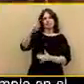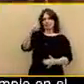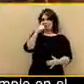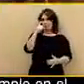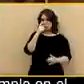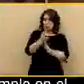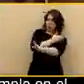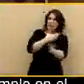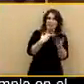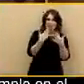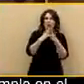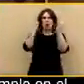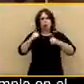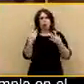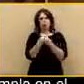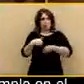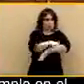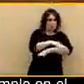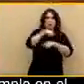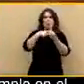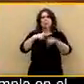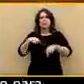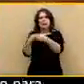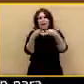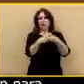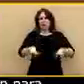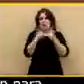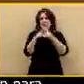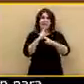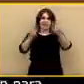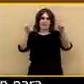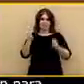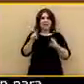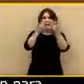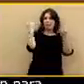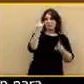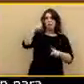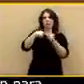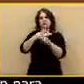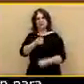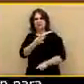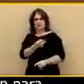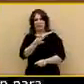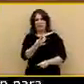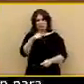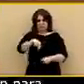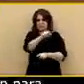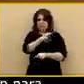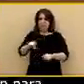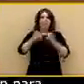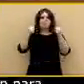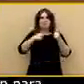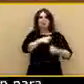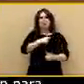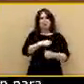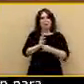entre el gobierno y los agentes sociales, decir, los empresarios y los sindicatos. Esta semana se va a poner en marcha la Comisión Parlamentaria para la Reconstrucción Social